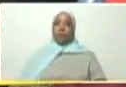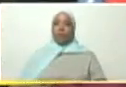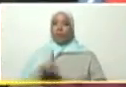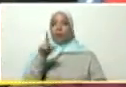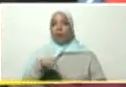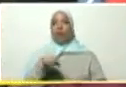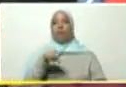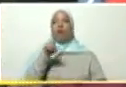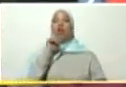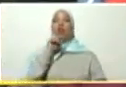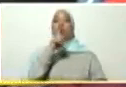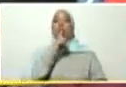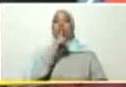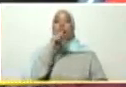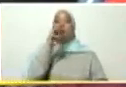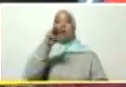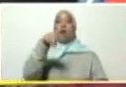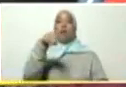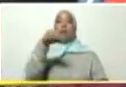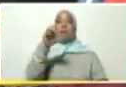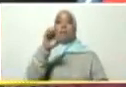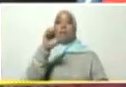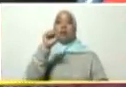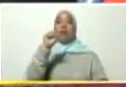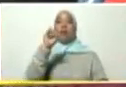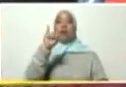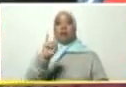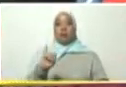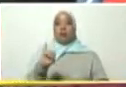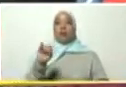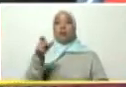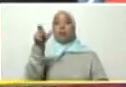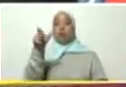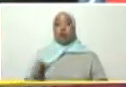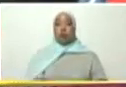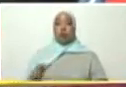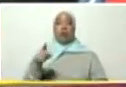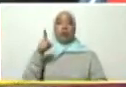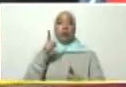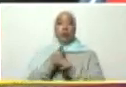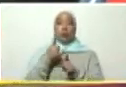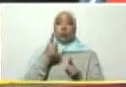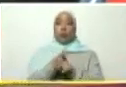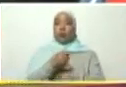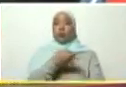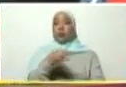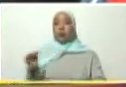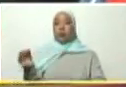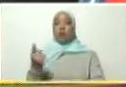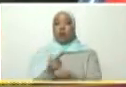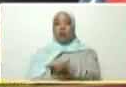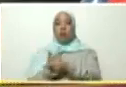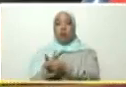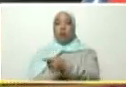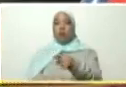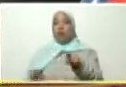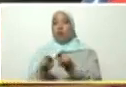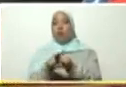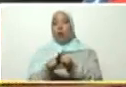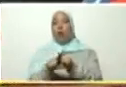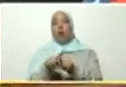Messi Gloria del fútbol mundial como en su época fue nuestro hermano y amigo Diego Armando